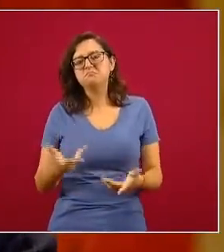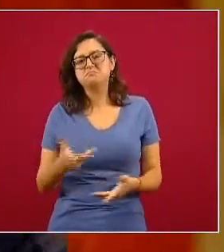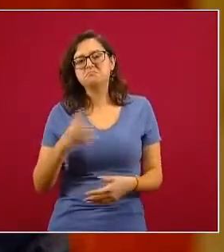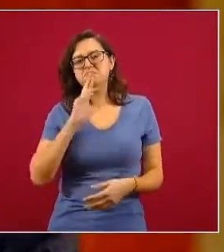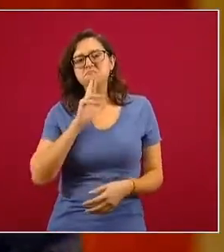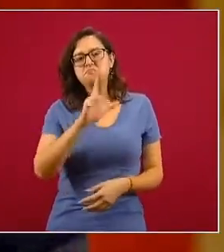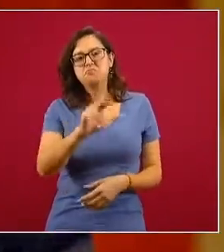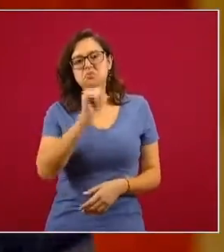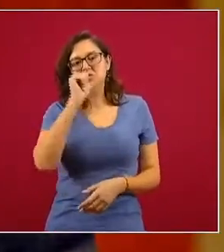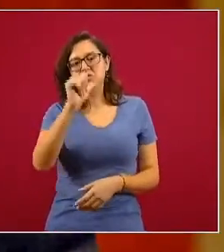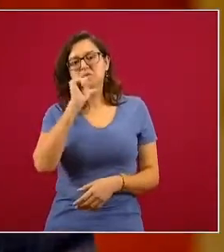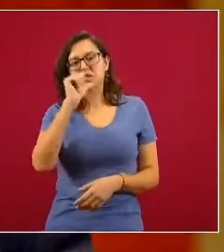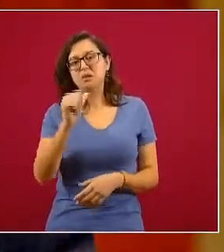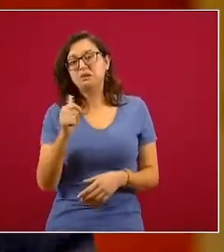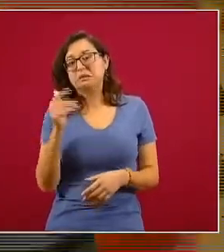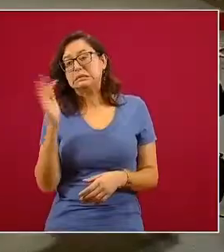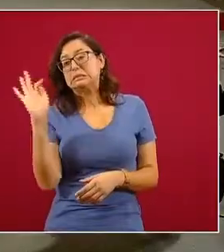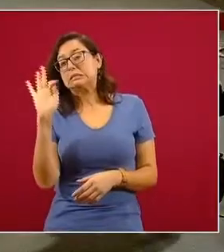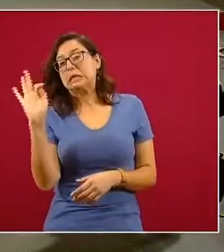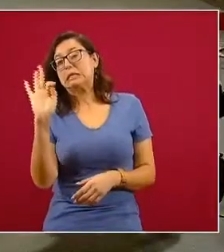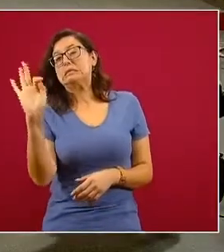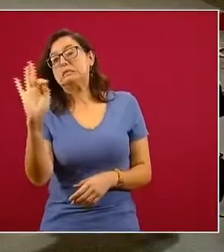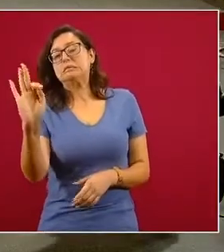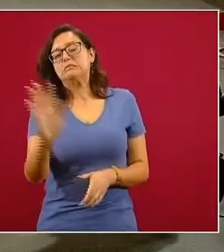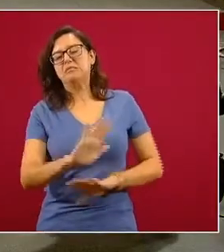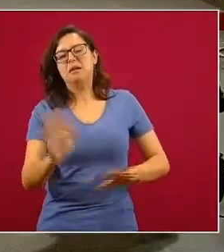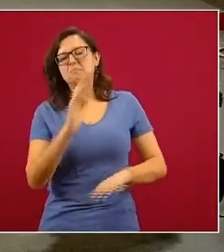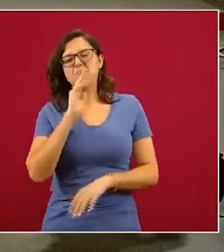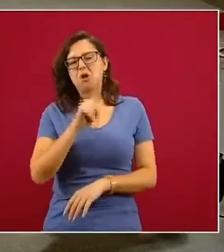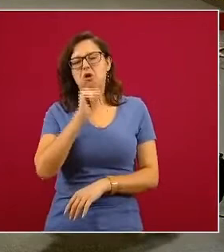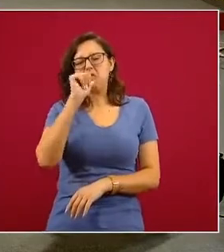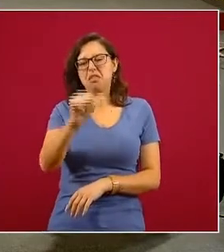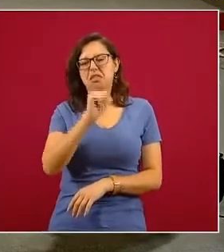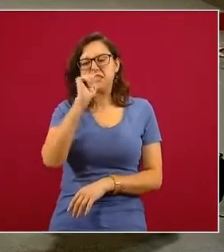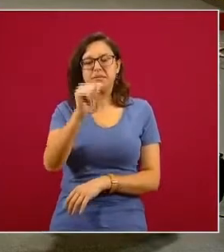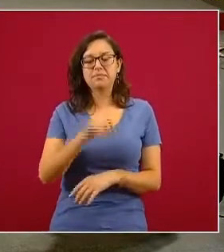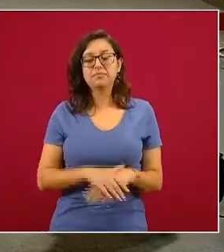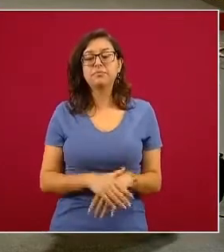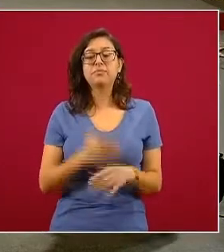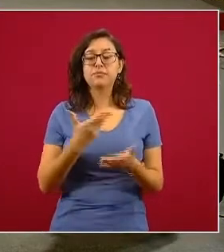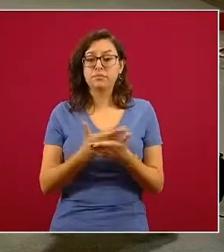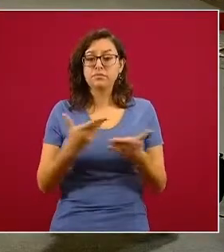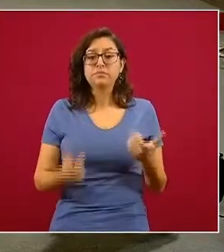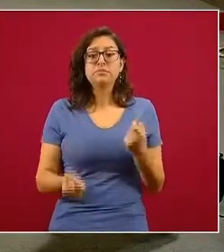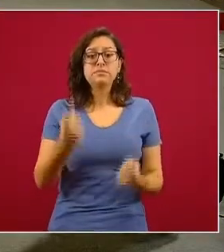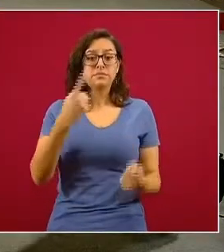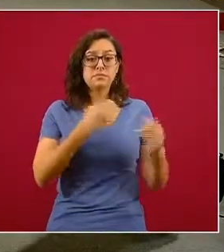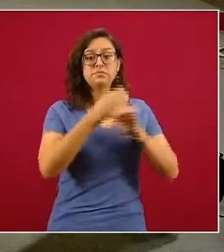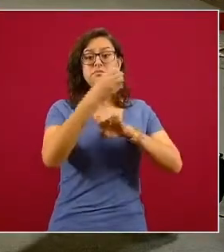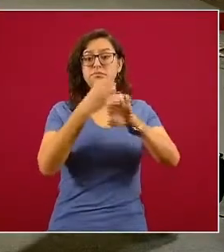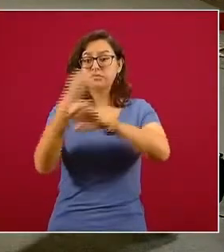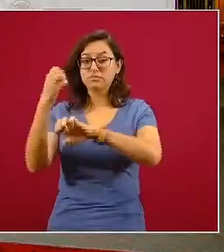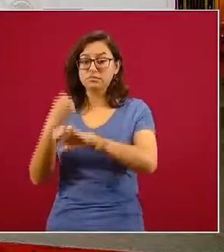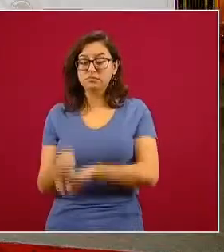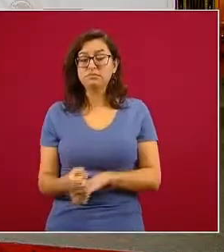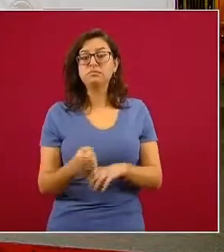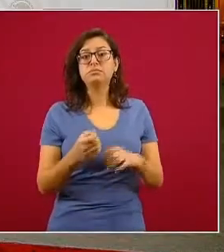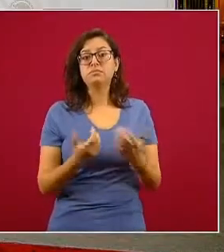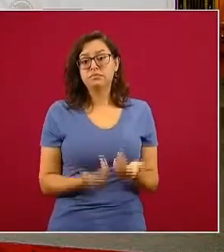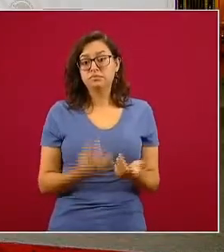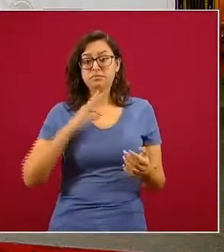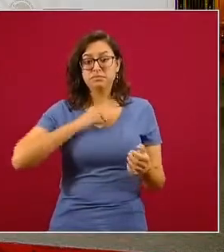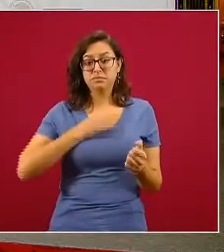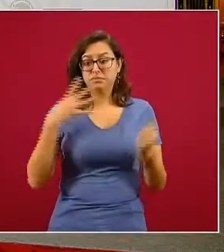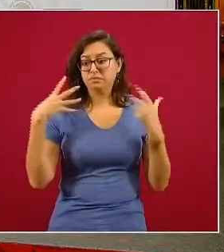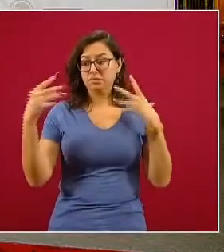los resultados de las predicciones. Ahora, sobre las entidades federativas que tienen todavía una tendencia ascendente, que son